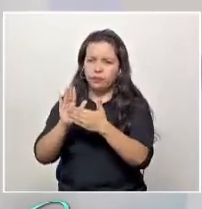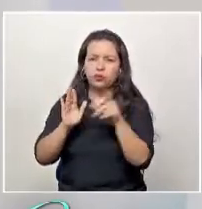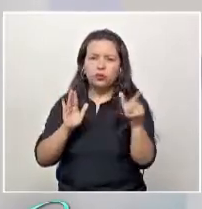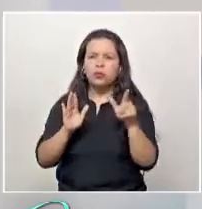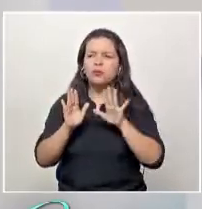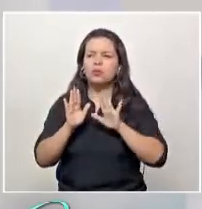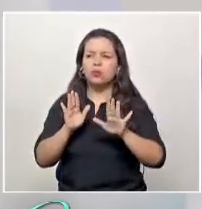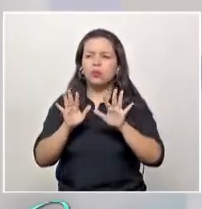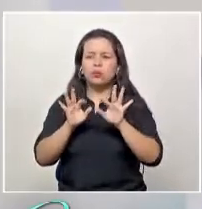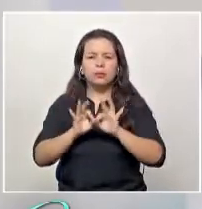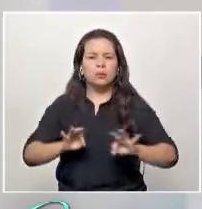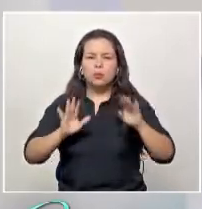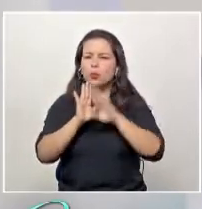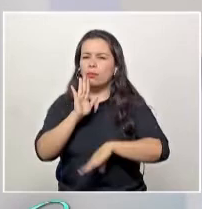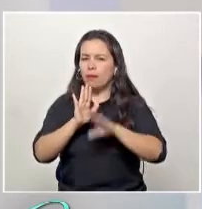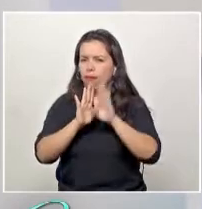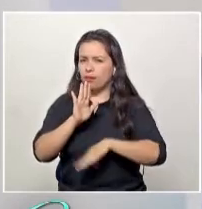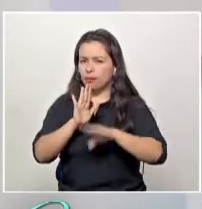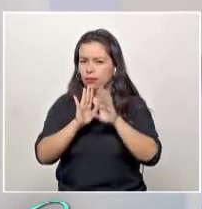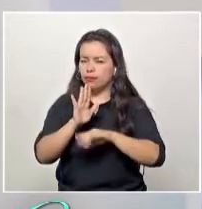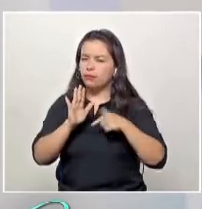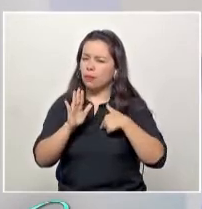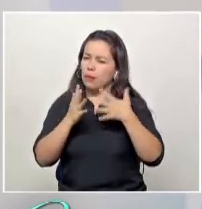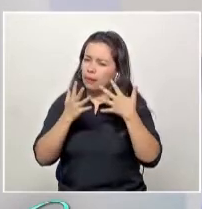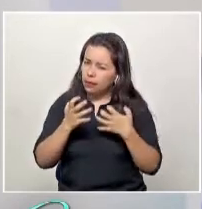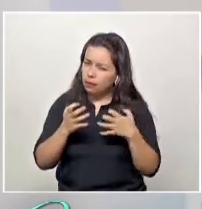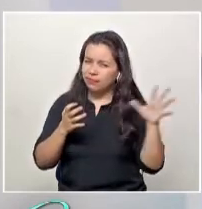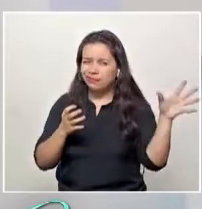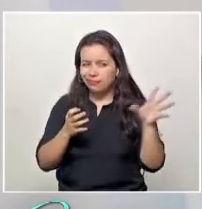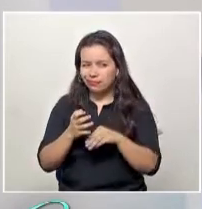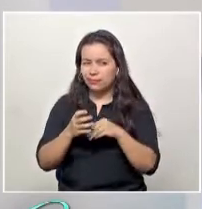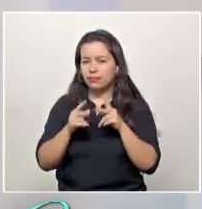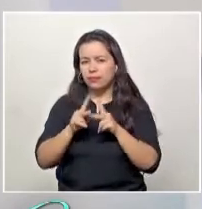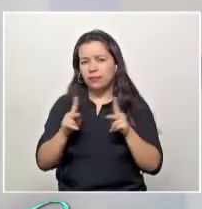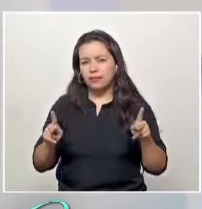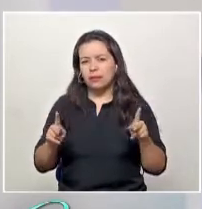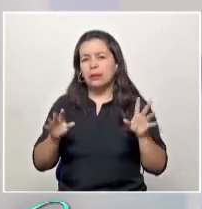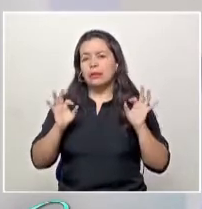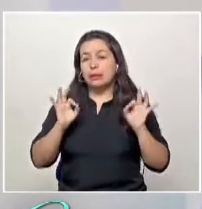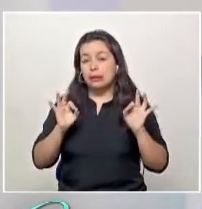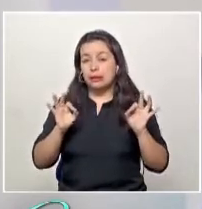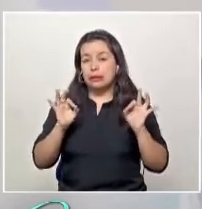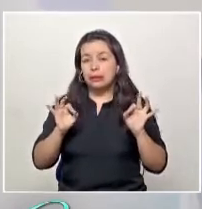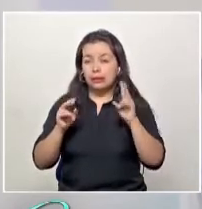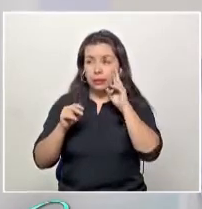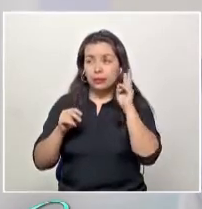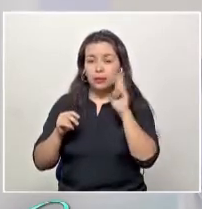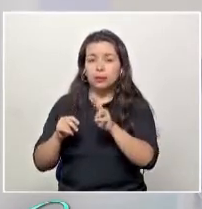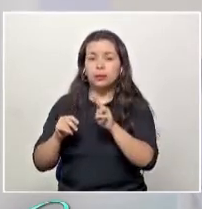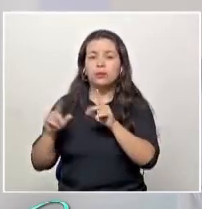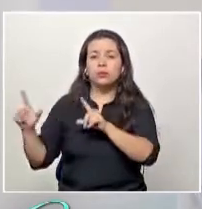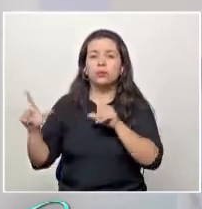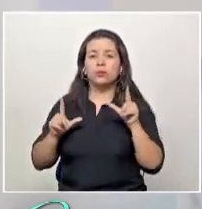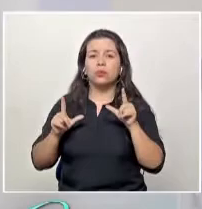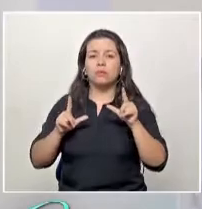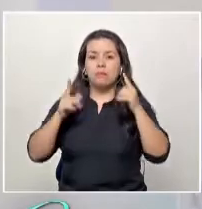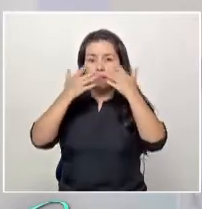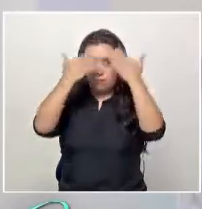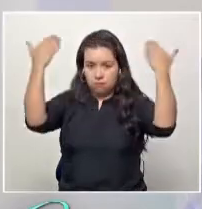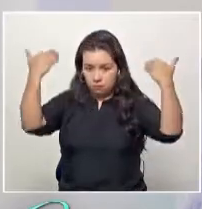radiografía que es muy barata y yo quiero que toda la gente la tenga muy presente, que se llama la radiografía